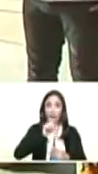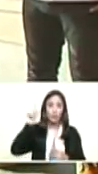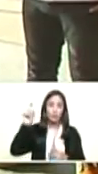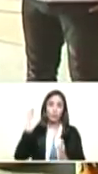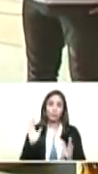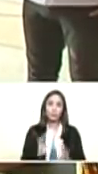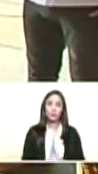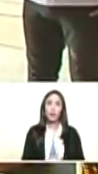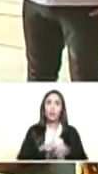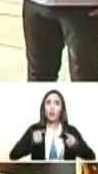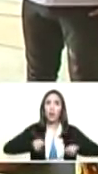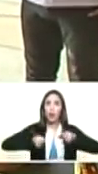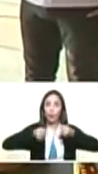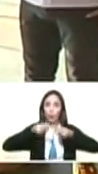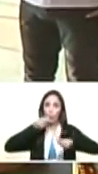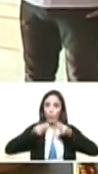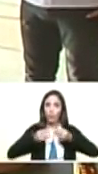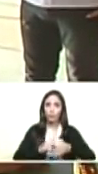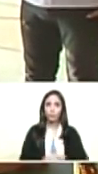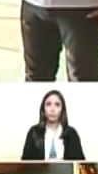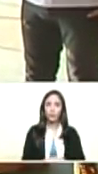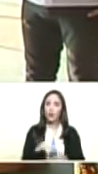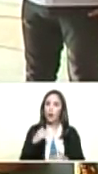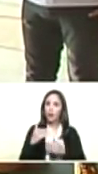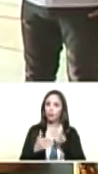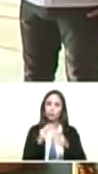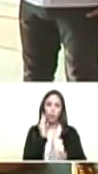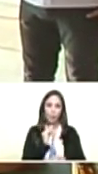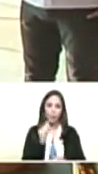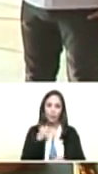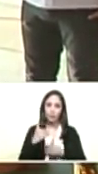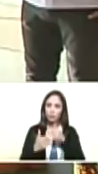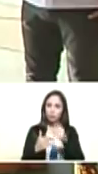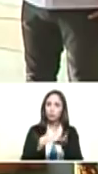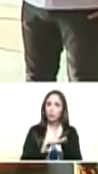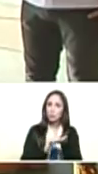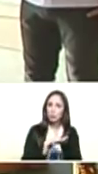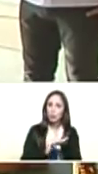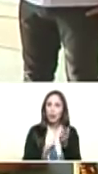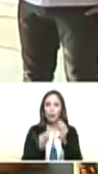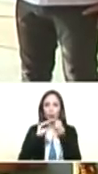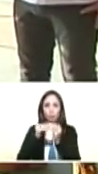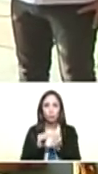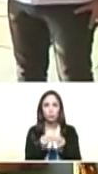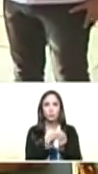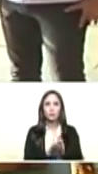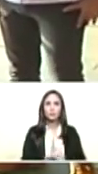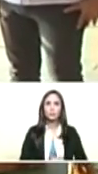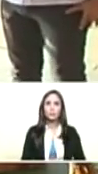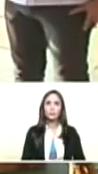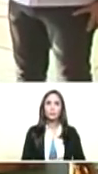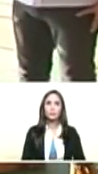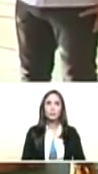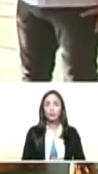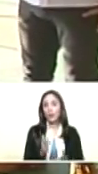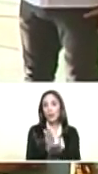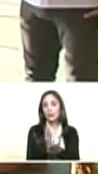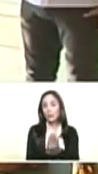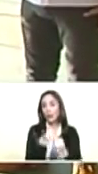dos años, una experiencia que debemos ir puliendo, debemos cuidarnos porque, bueno, siempre la maldad